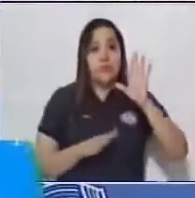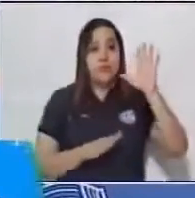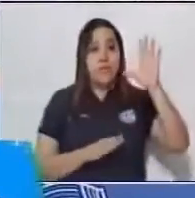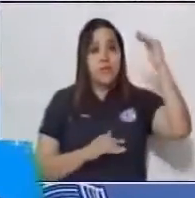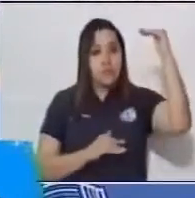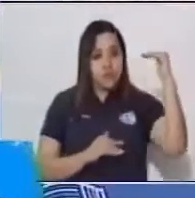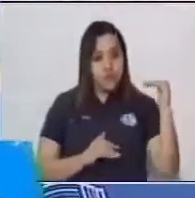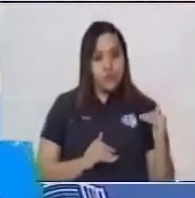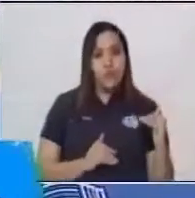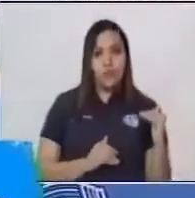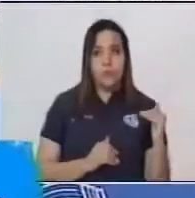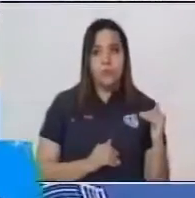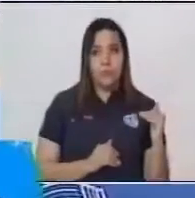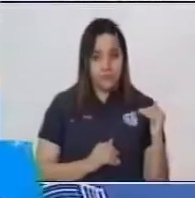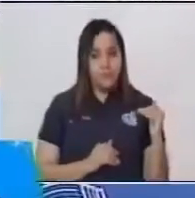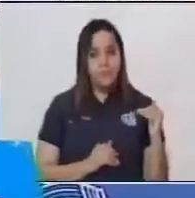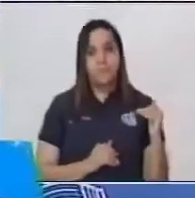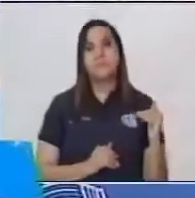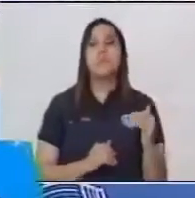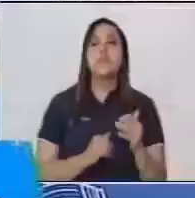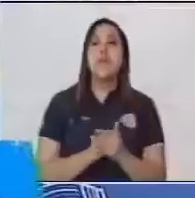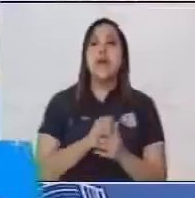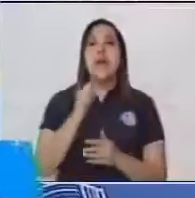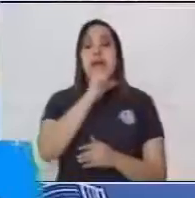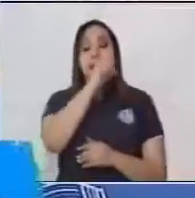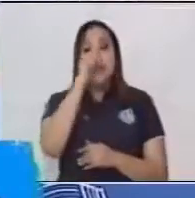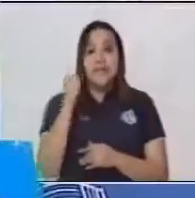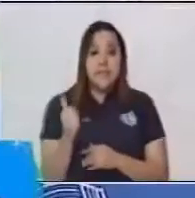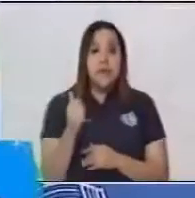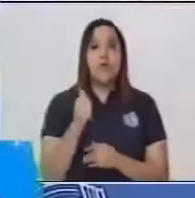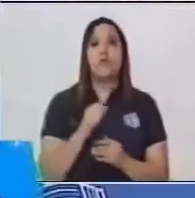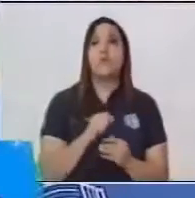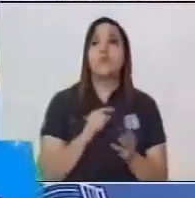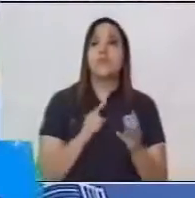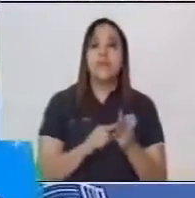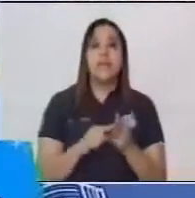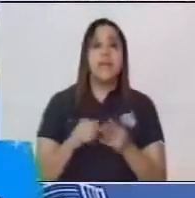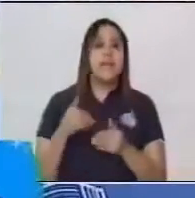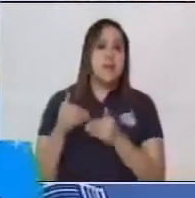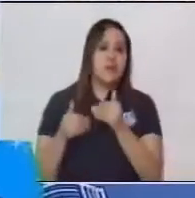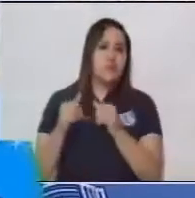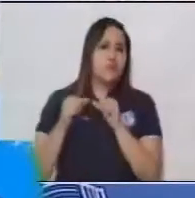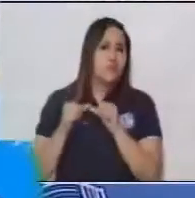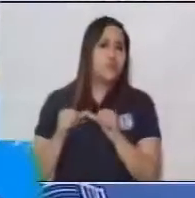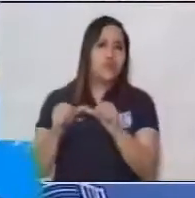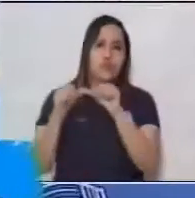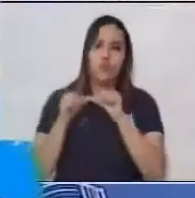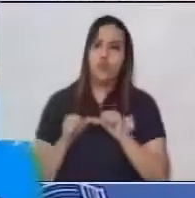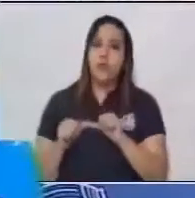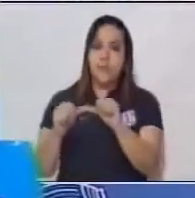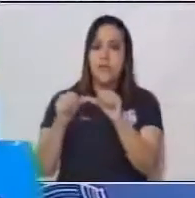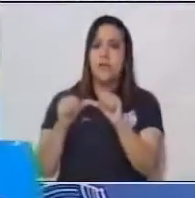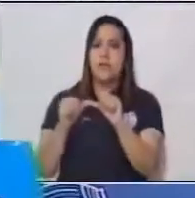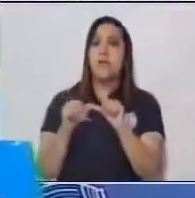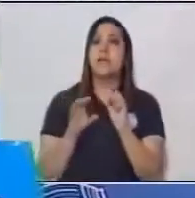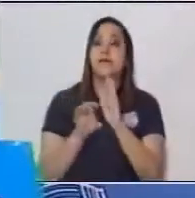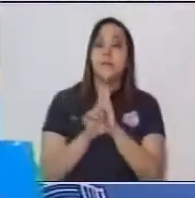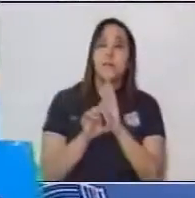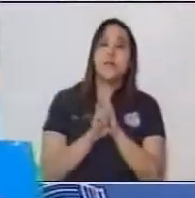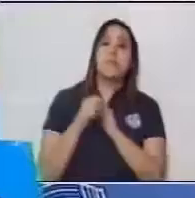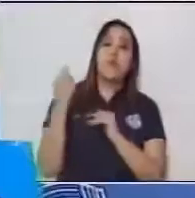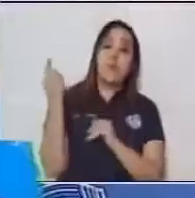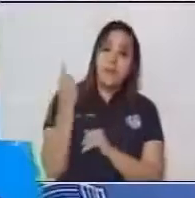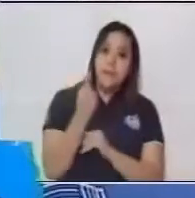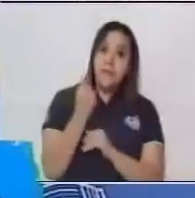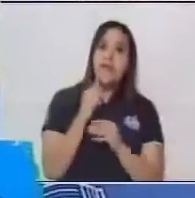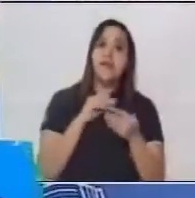decreciente. Y podemos tener también una sucesión constante, cuando después del primer término